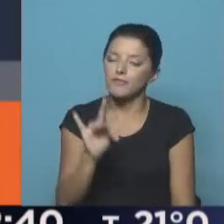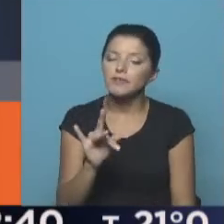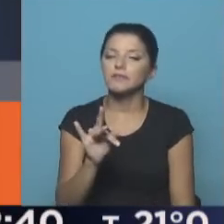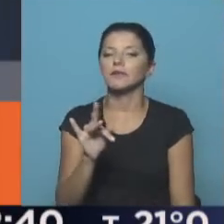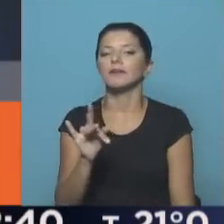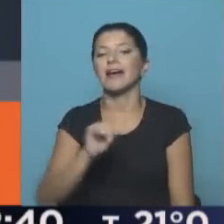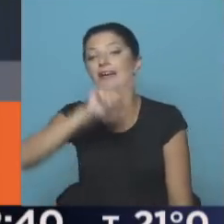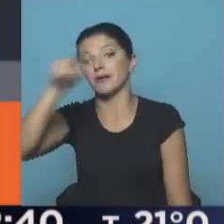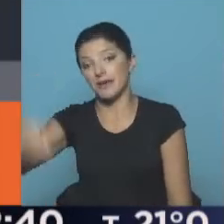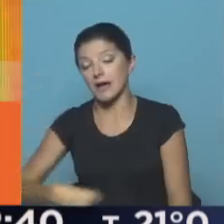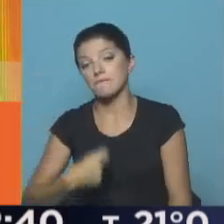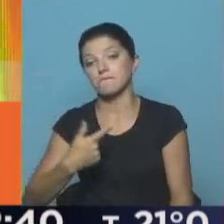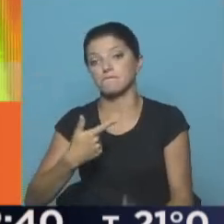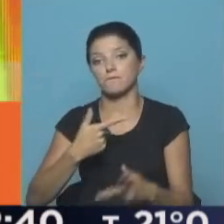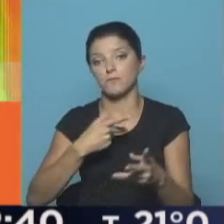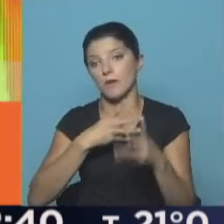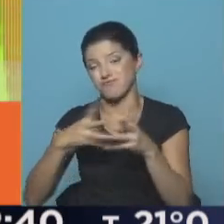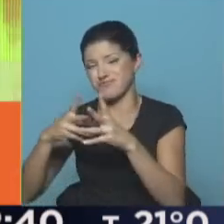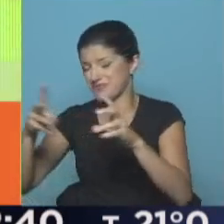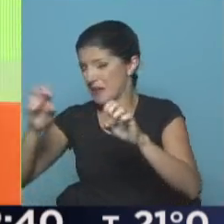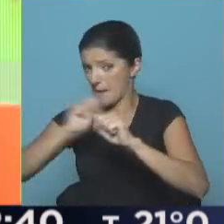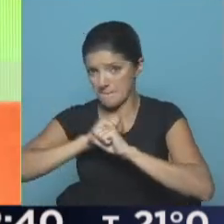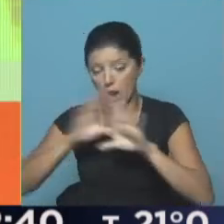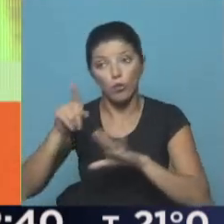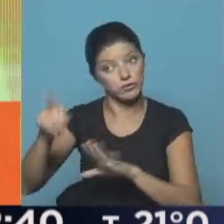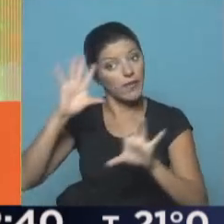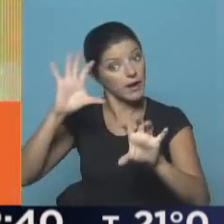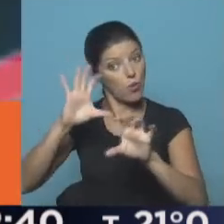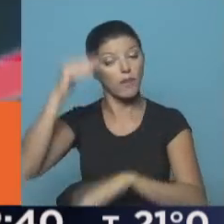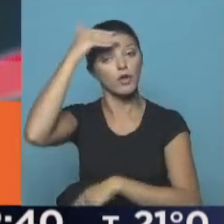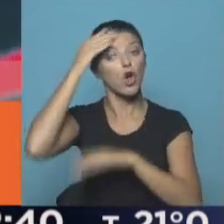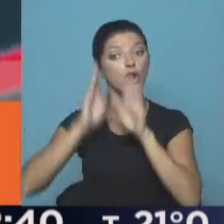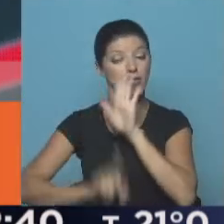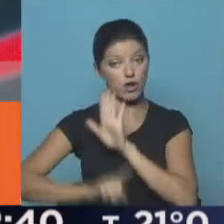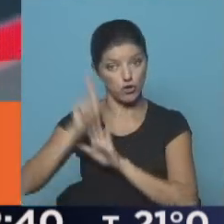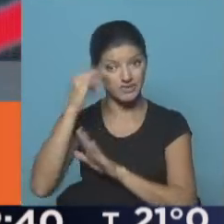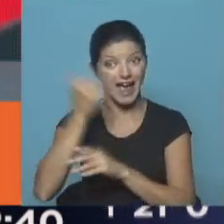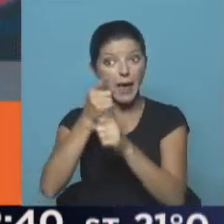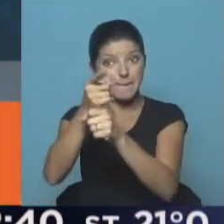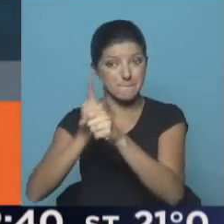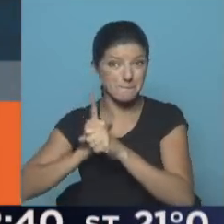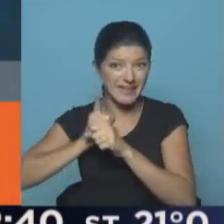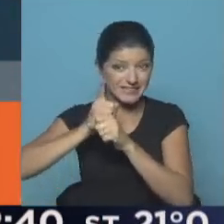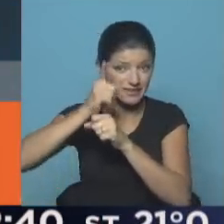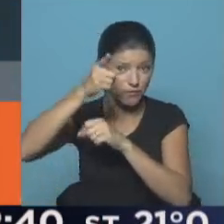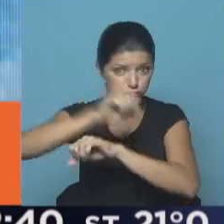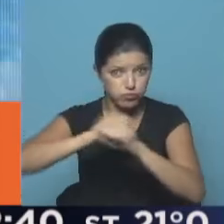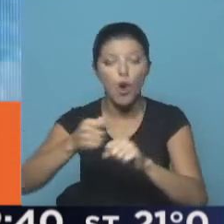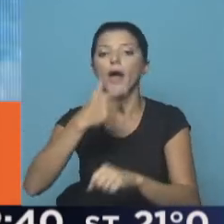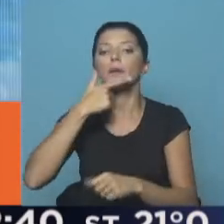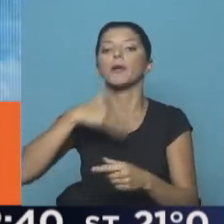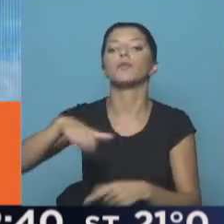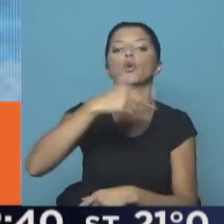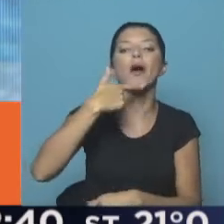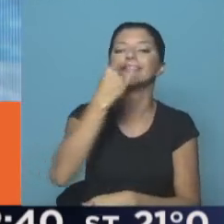un conflicto que puede resultar muy destructivo, porque recordemos que Corea del Norte tiene misiles capaces de destruir, Seúl, por ejemplo. Sí, llegar a Japón.